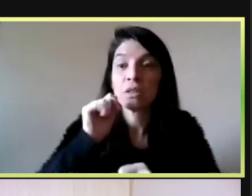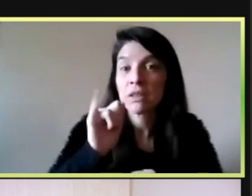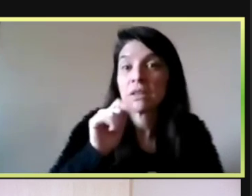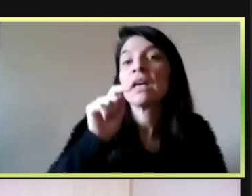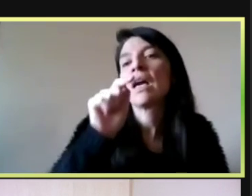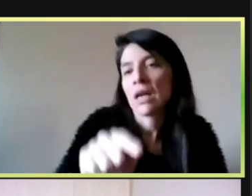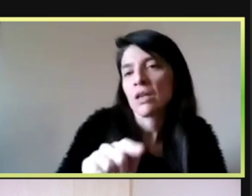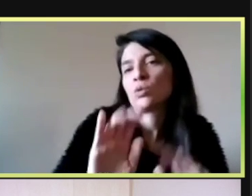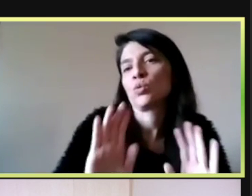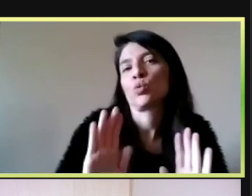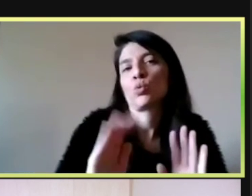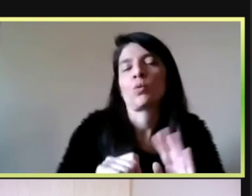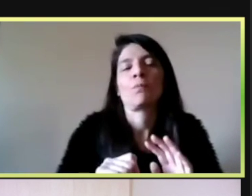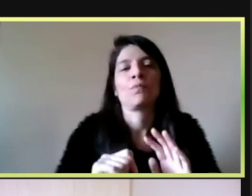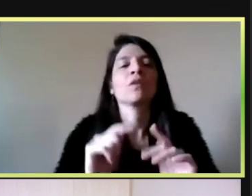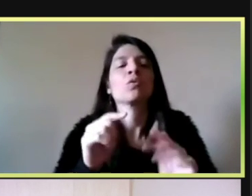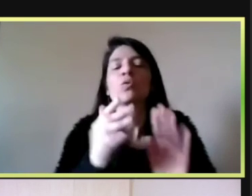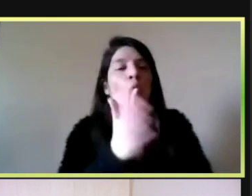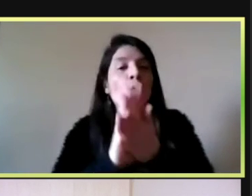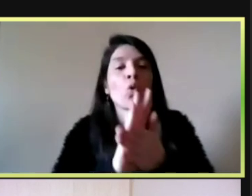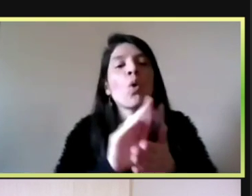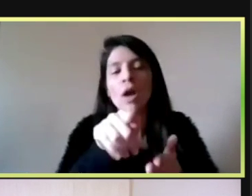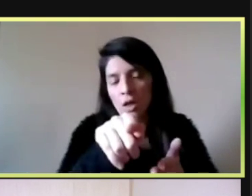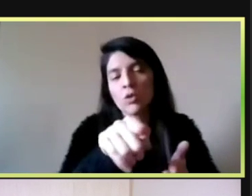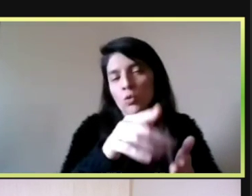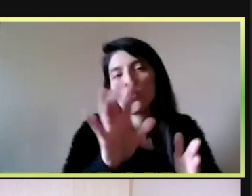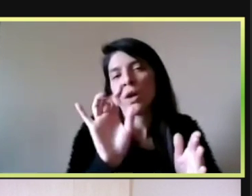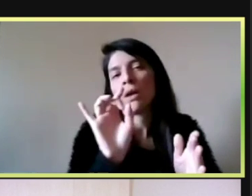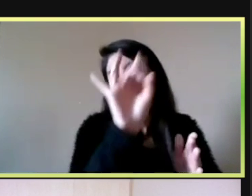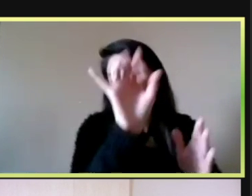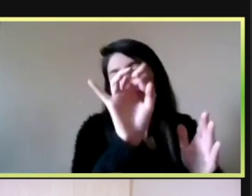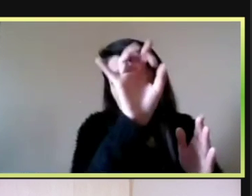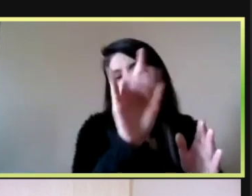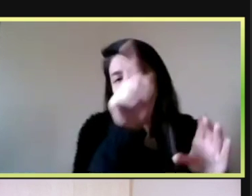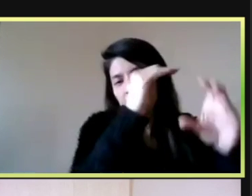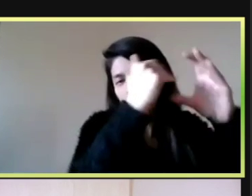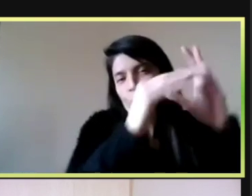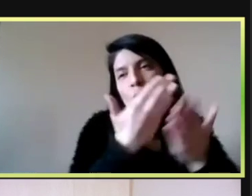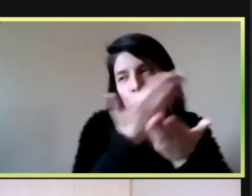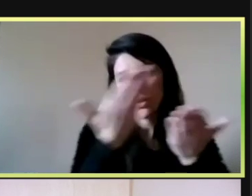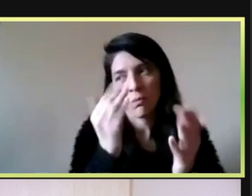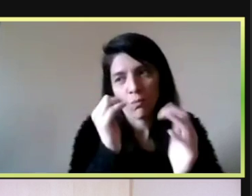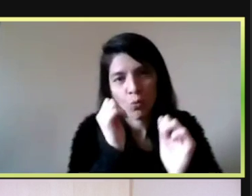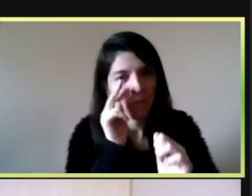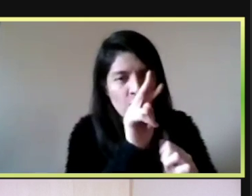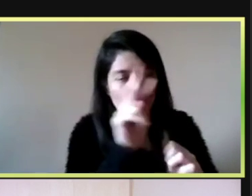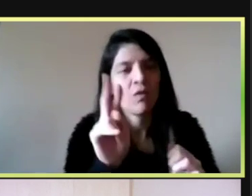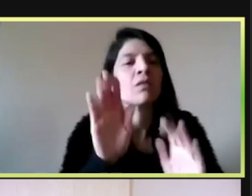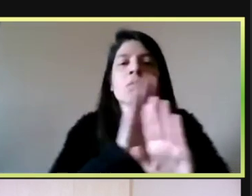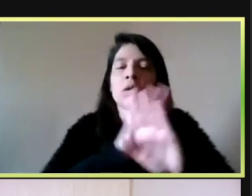puedan visualizar, ¿ya? Bien, chicos, terminamos por hoy. Voy a detener la grabación ahora, sí.